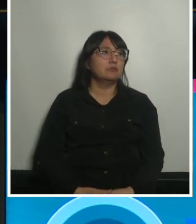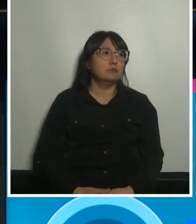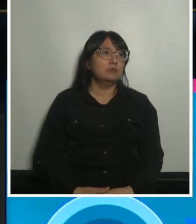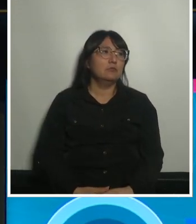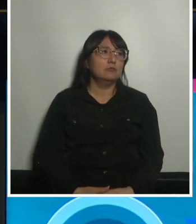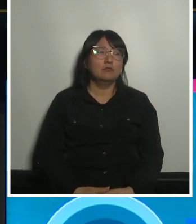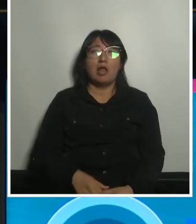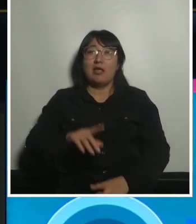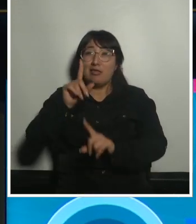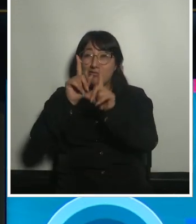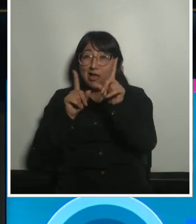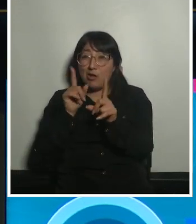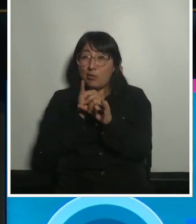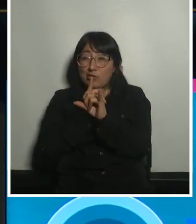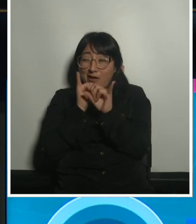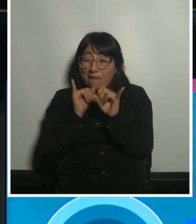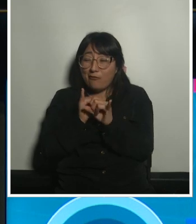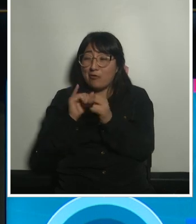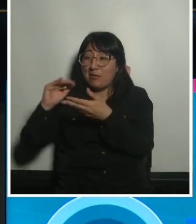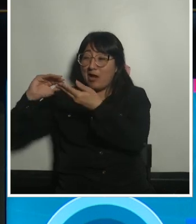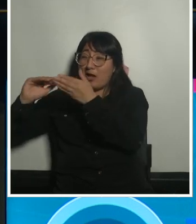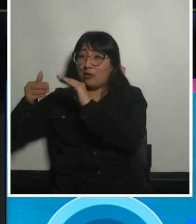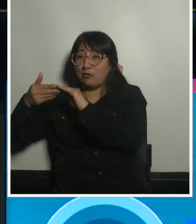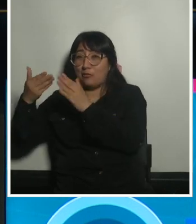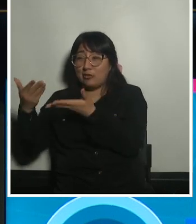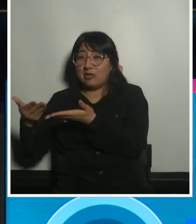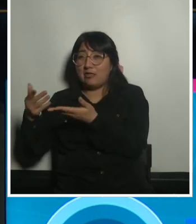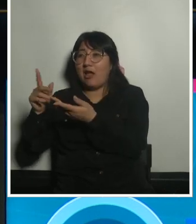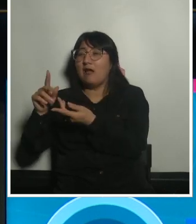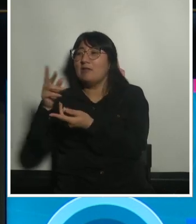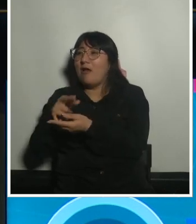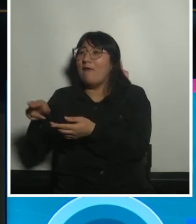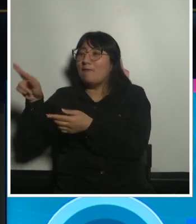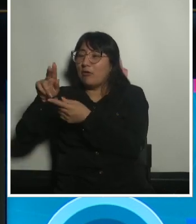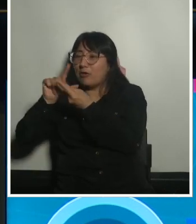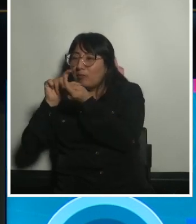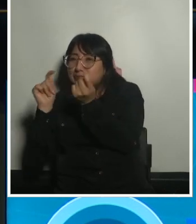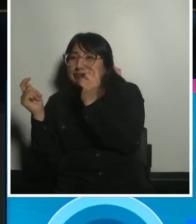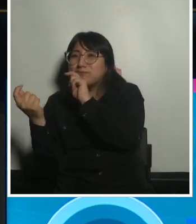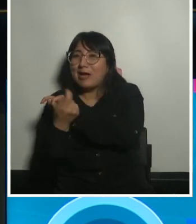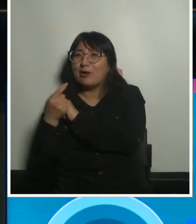de alguna manera la comunidad se reajustó, digamos, a las actividades